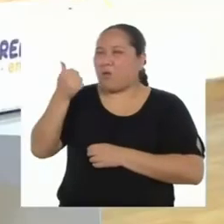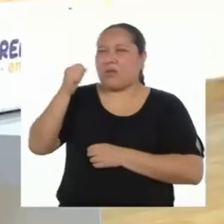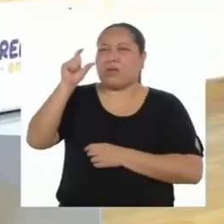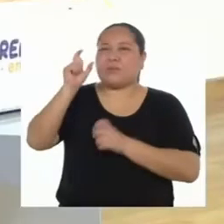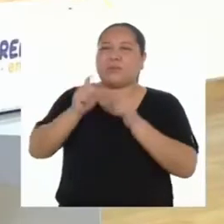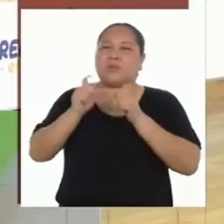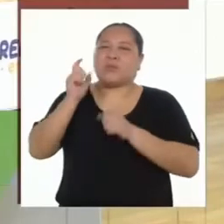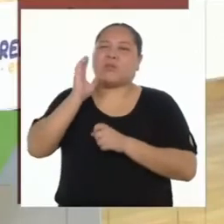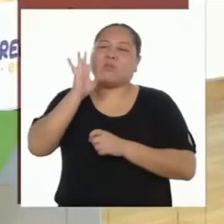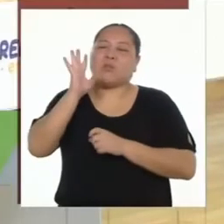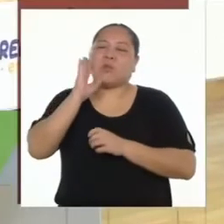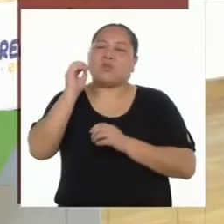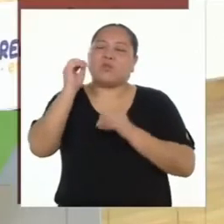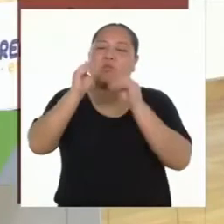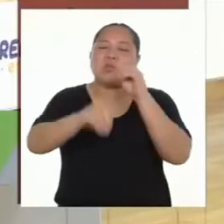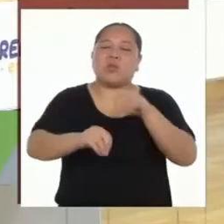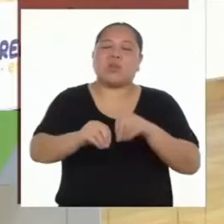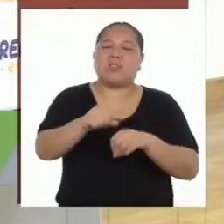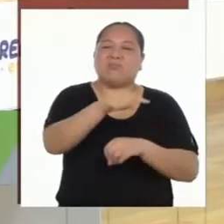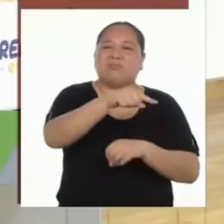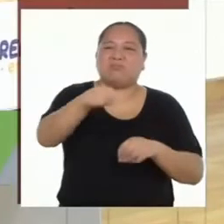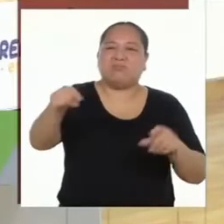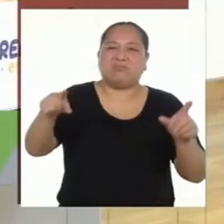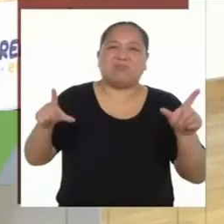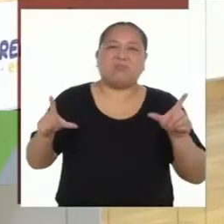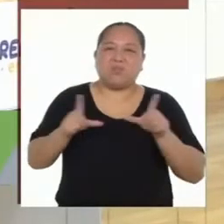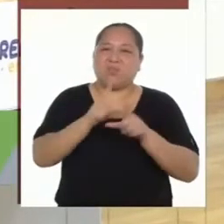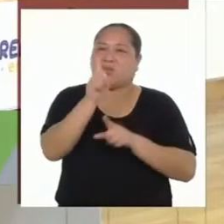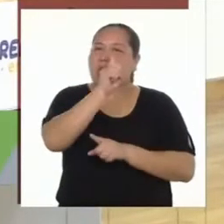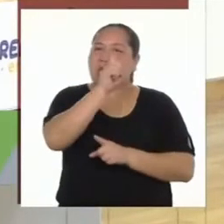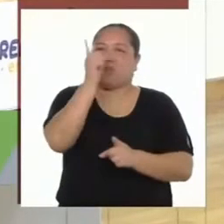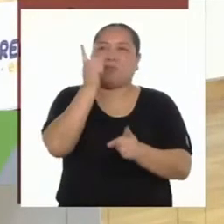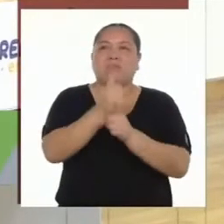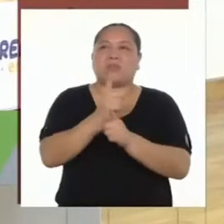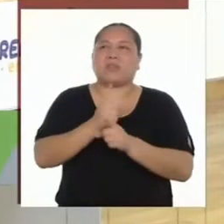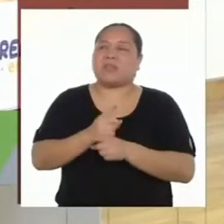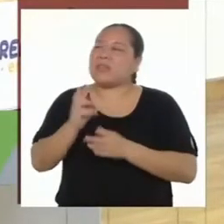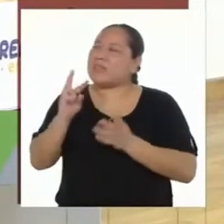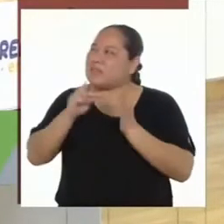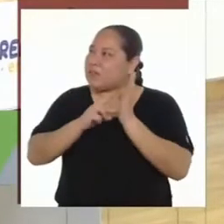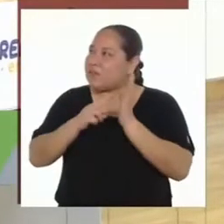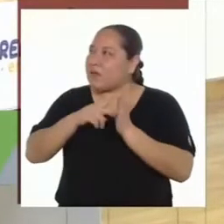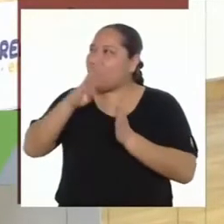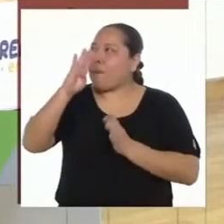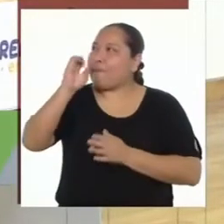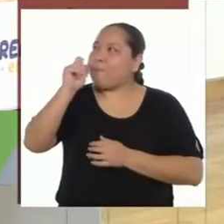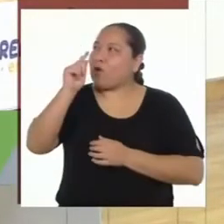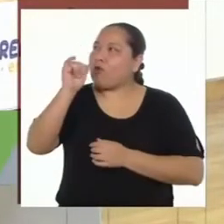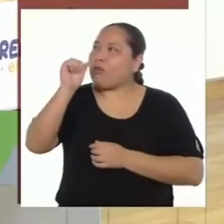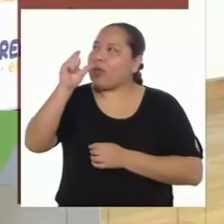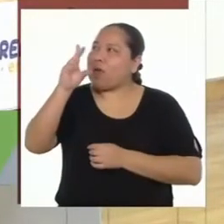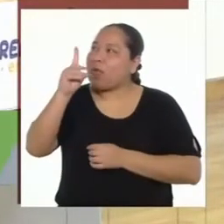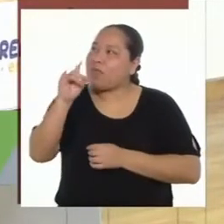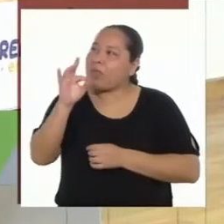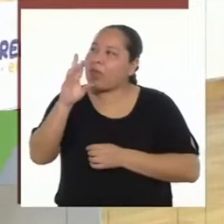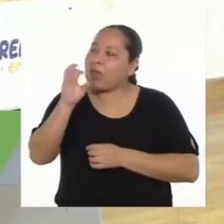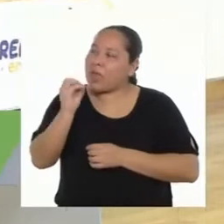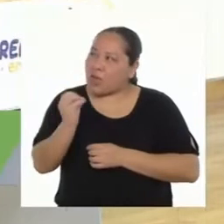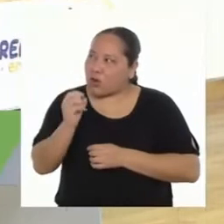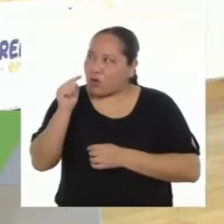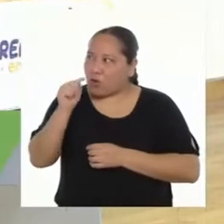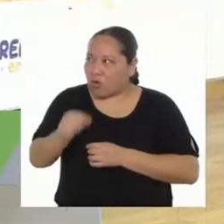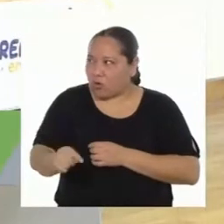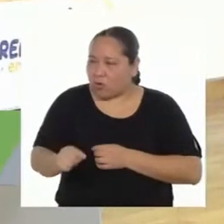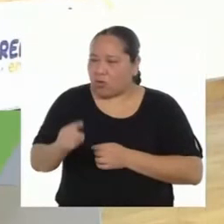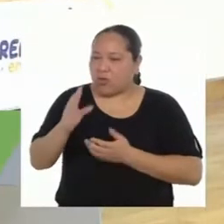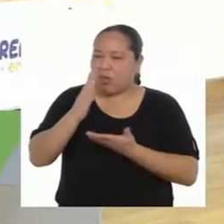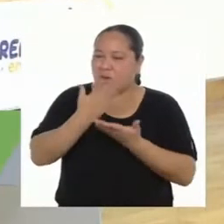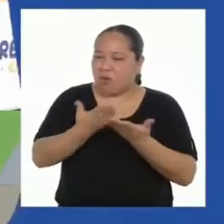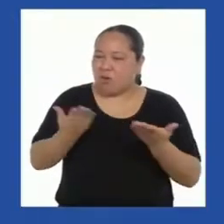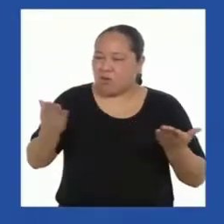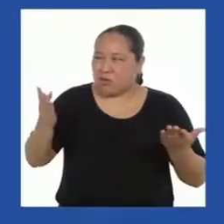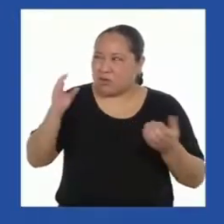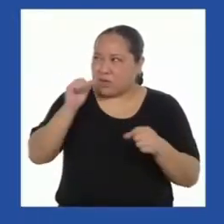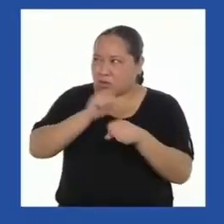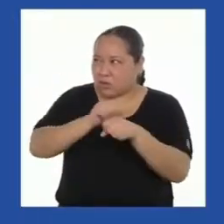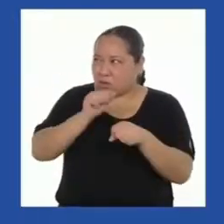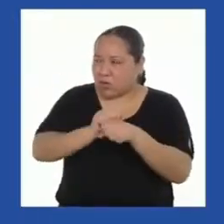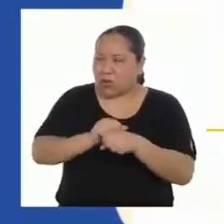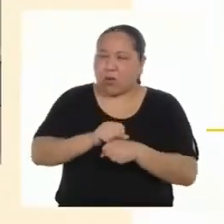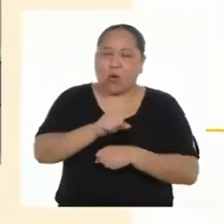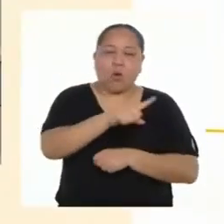ilegales. Profesor, ¿qué diferencia existe entre un botadero de residuos sólidos y un relleno